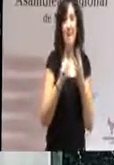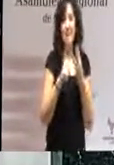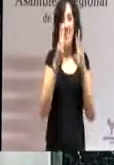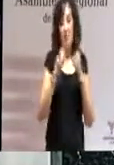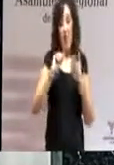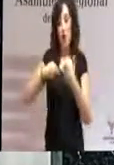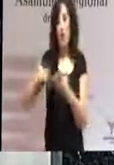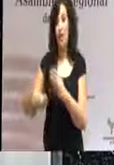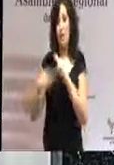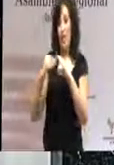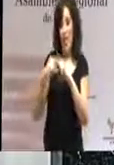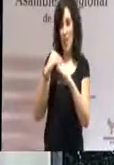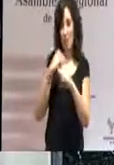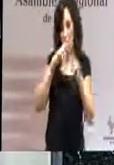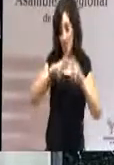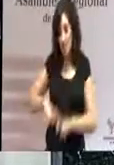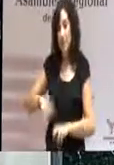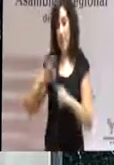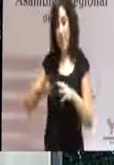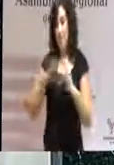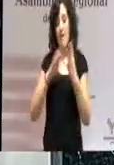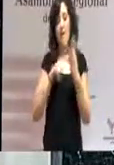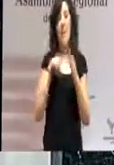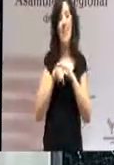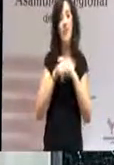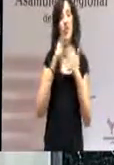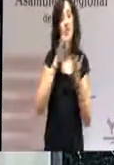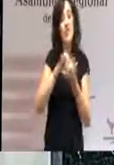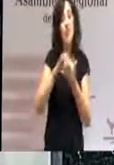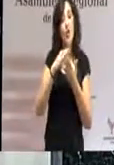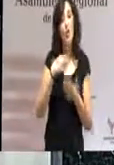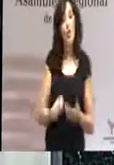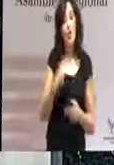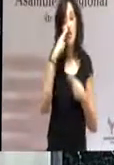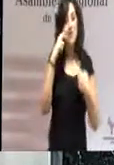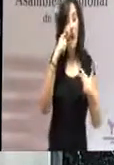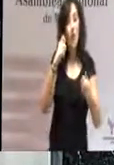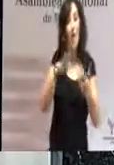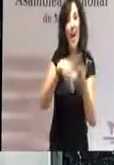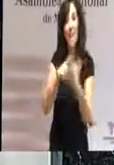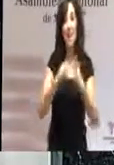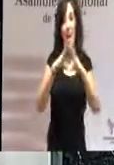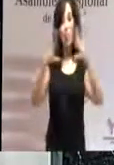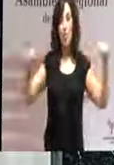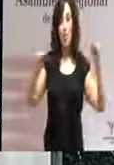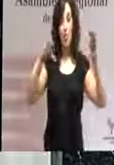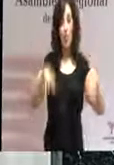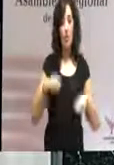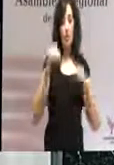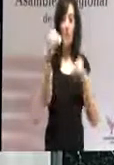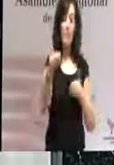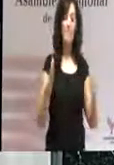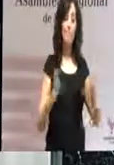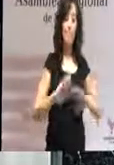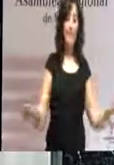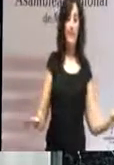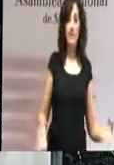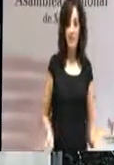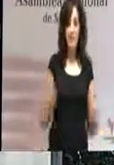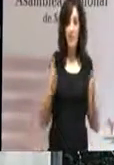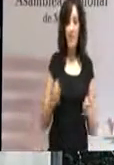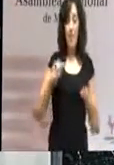y subvenciones, la gestión del Servicio Murciano de Salud o el propio auditorio de cuatro paredes que usted firmó como